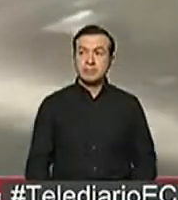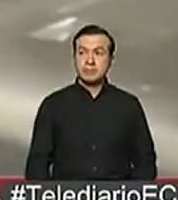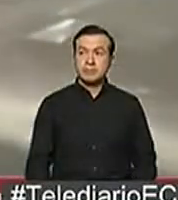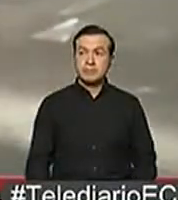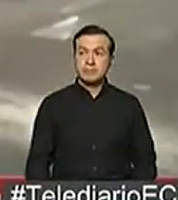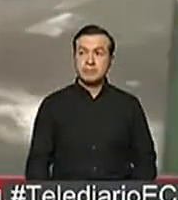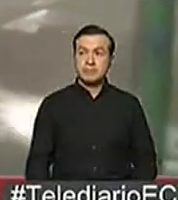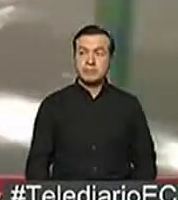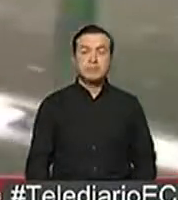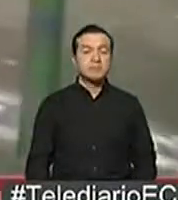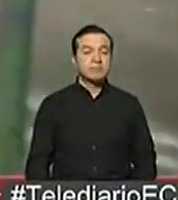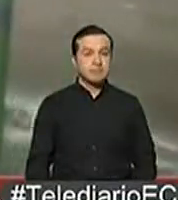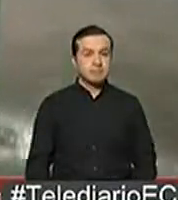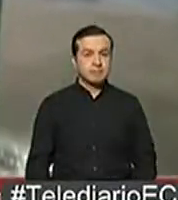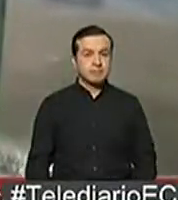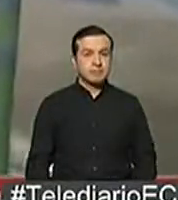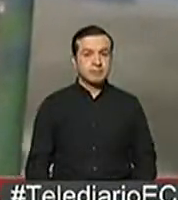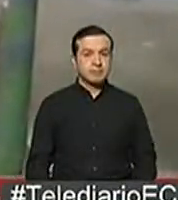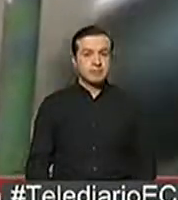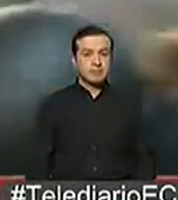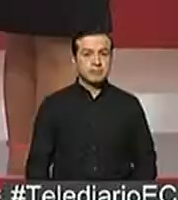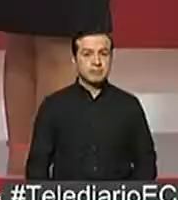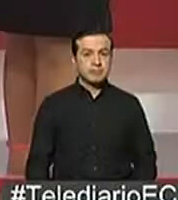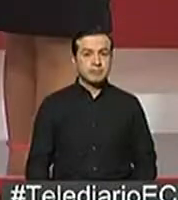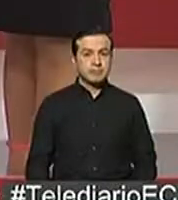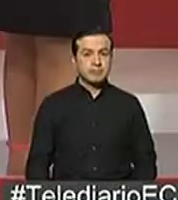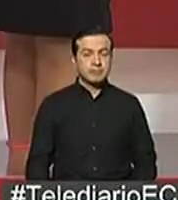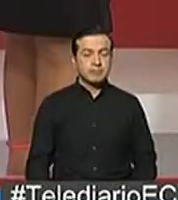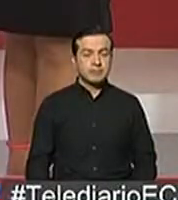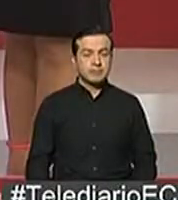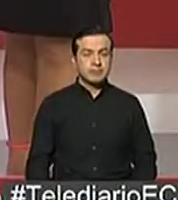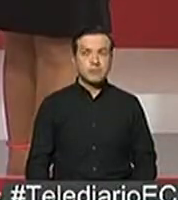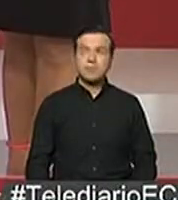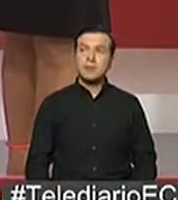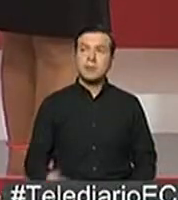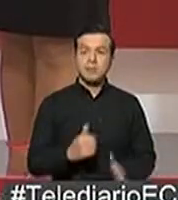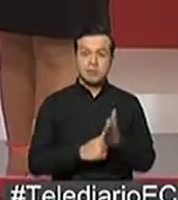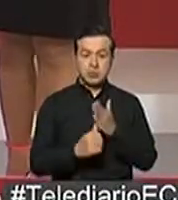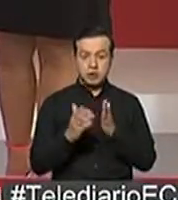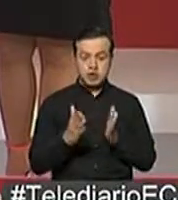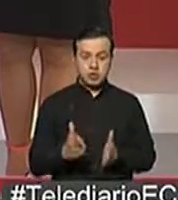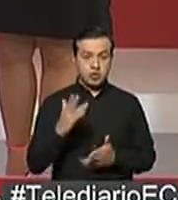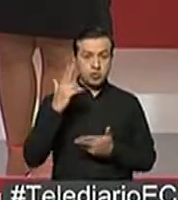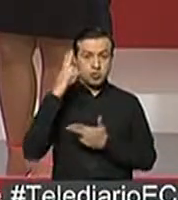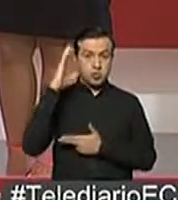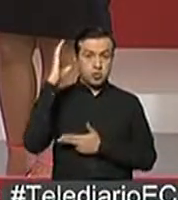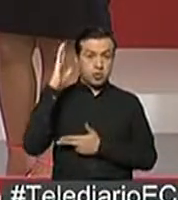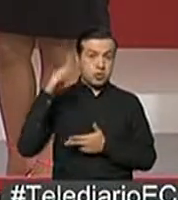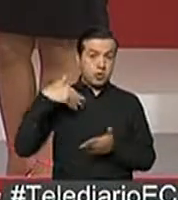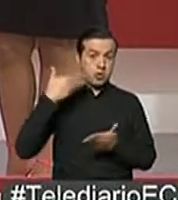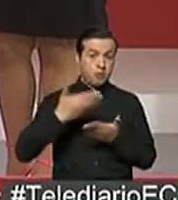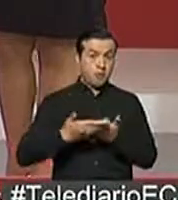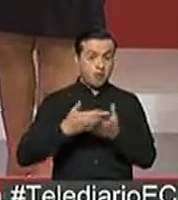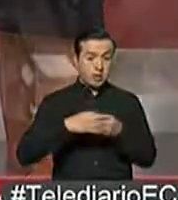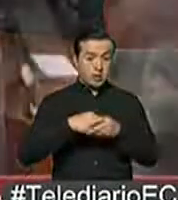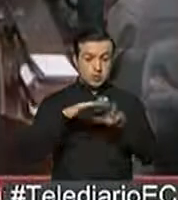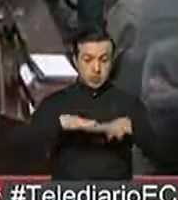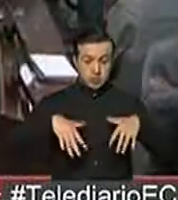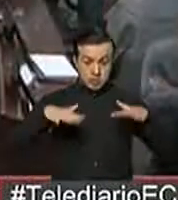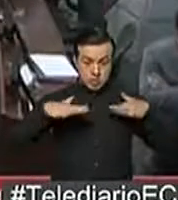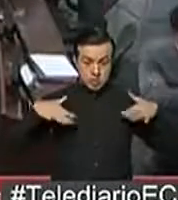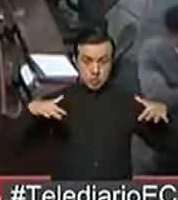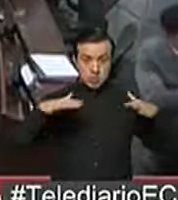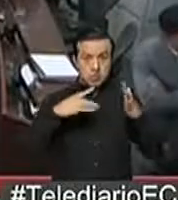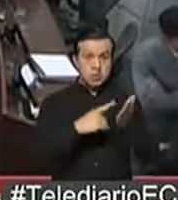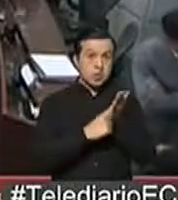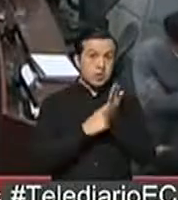Fernanda de la Bastida, Medios Públicos. El ministro de Defensa de Colombia compareció ante la plenaria del Senado a un